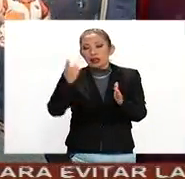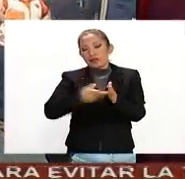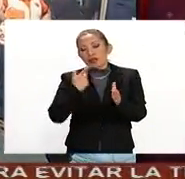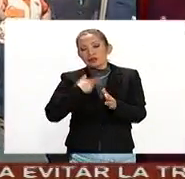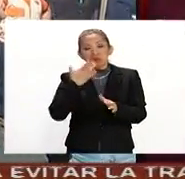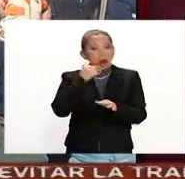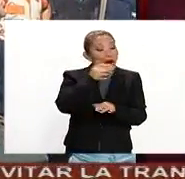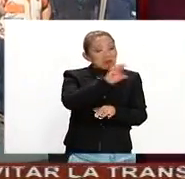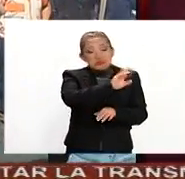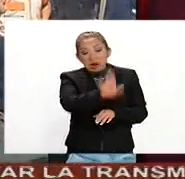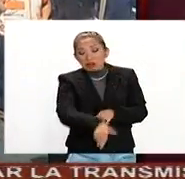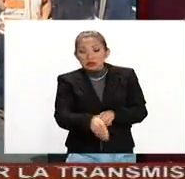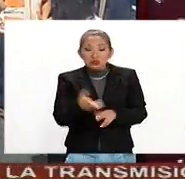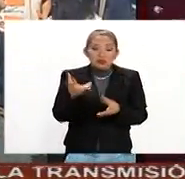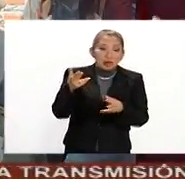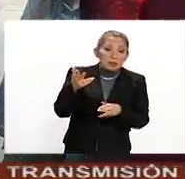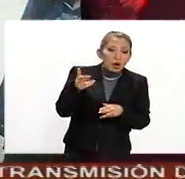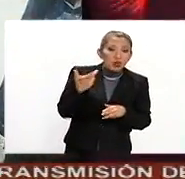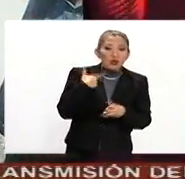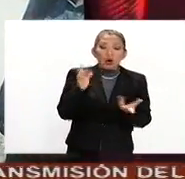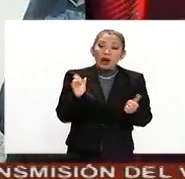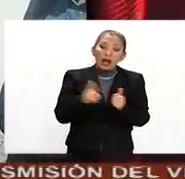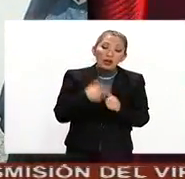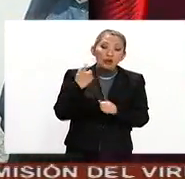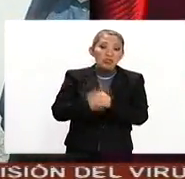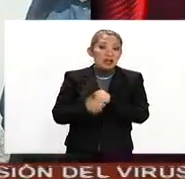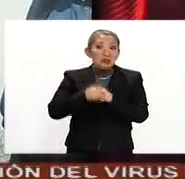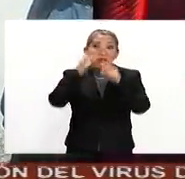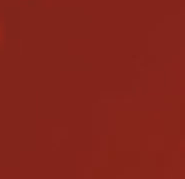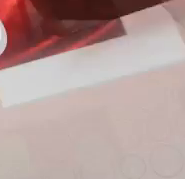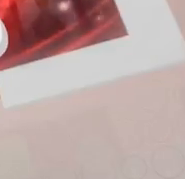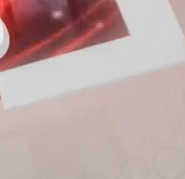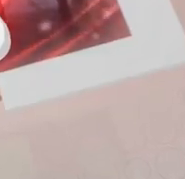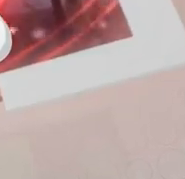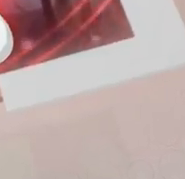hay víctimas y tampoco sustantivos daños materiales.